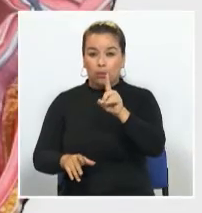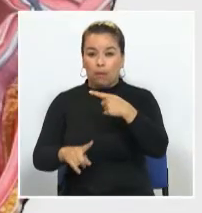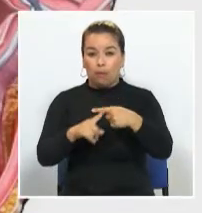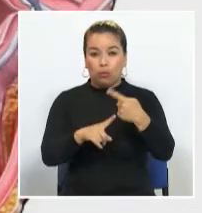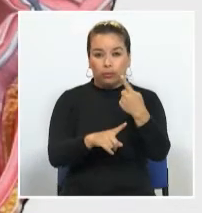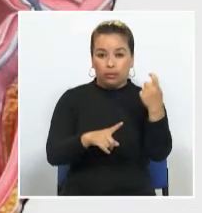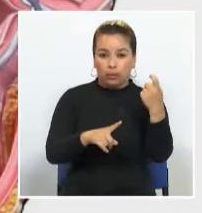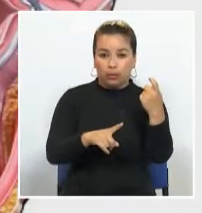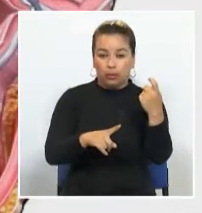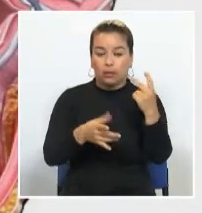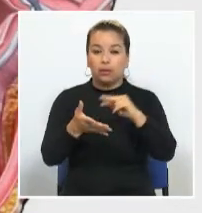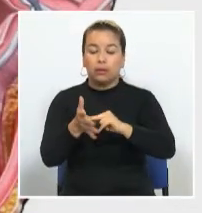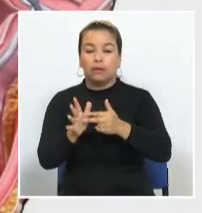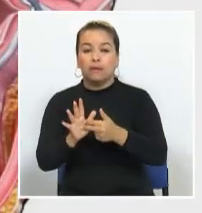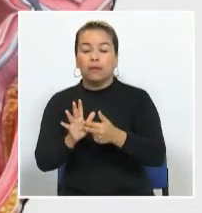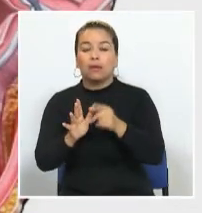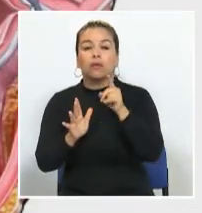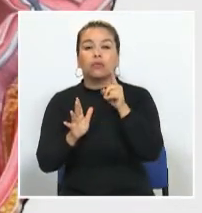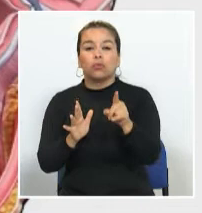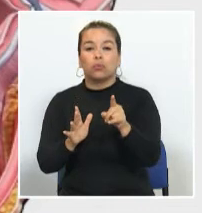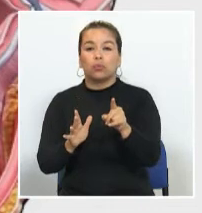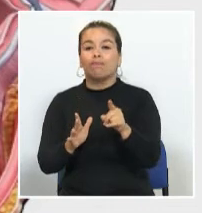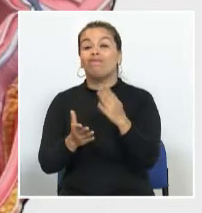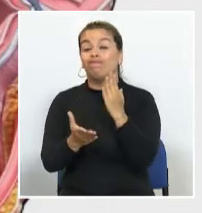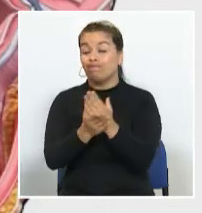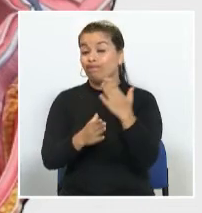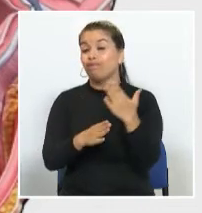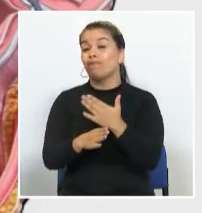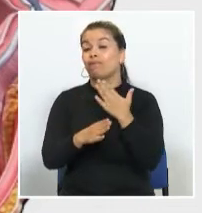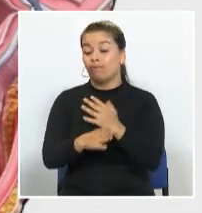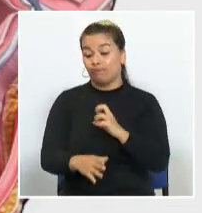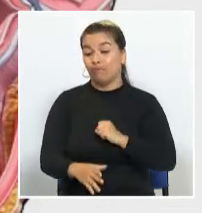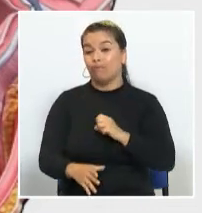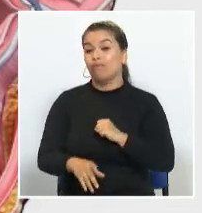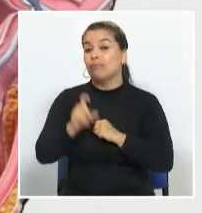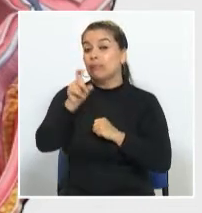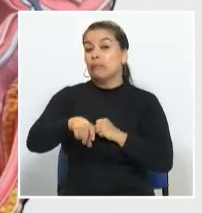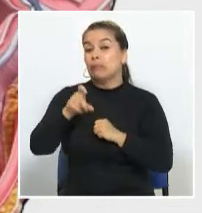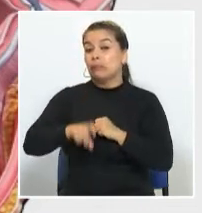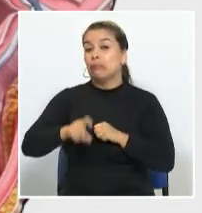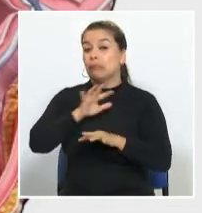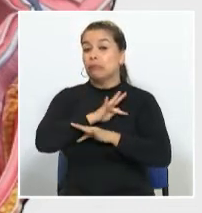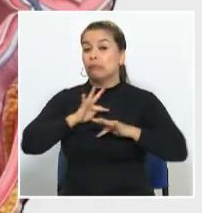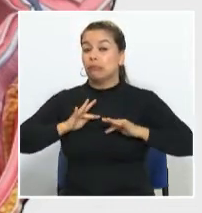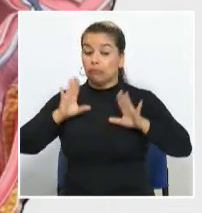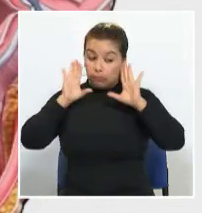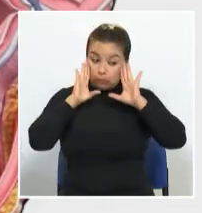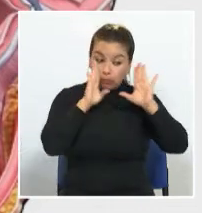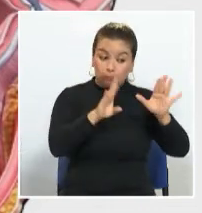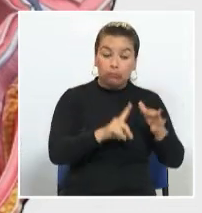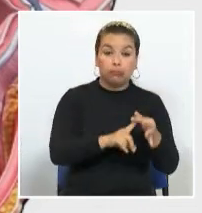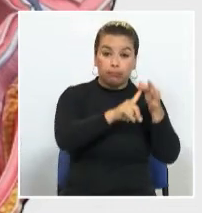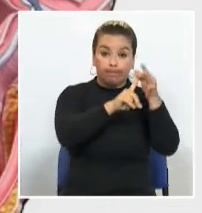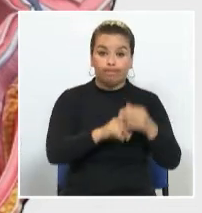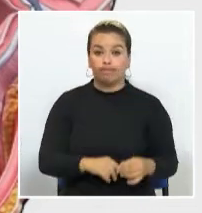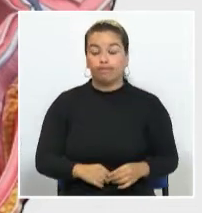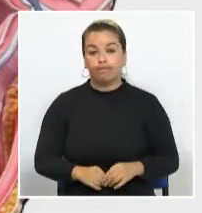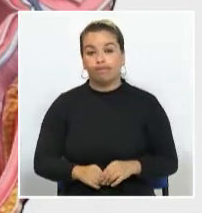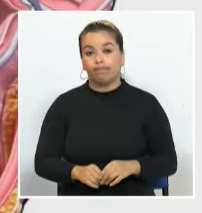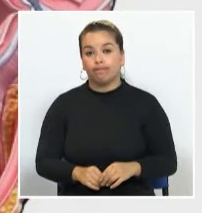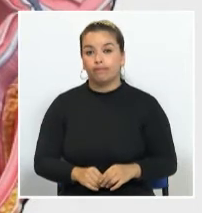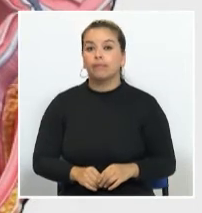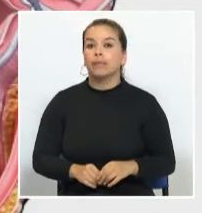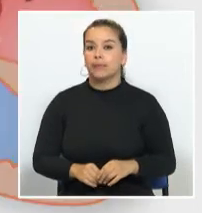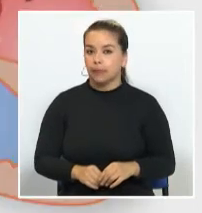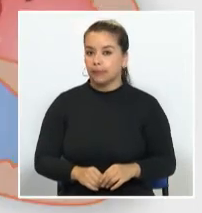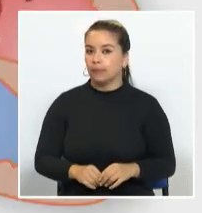de una disfunción muy importante de su corazón que necesita de un tratamiento especializado. Bueno, Andrés, procedamos con